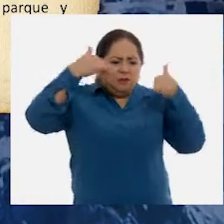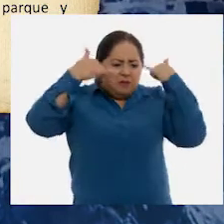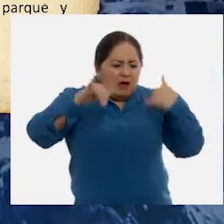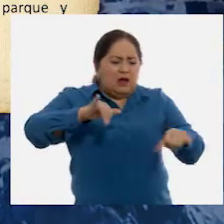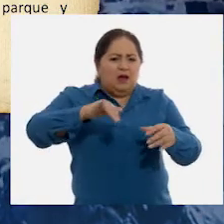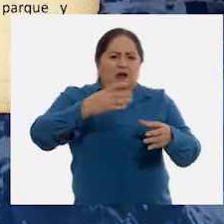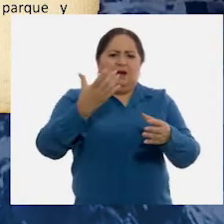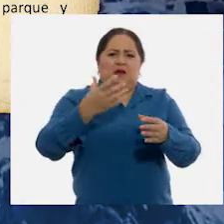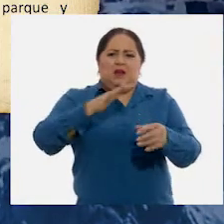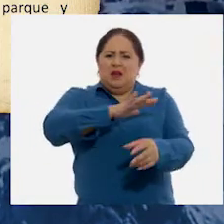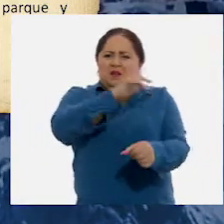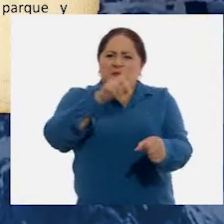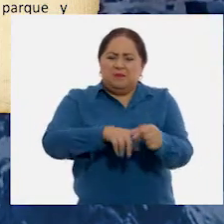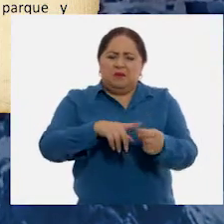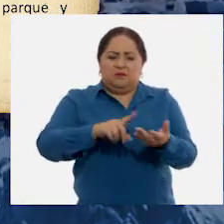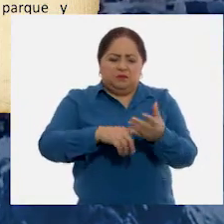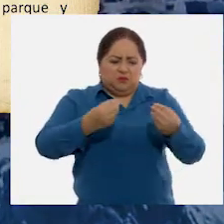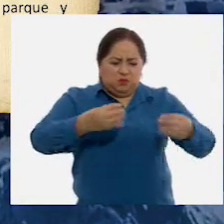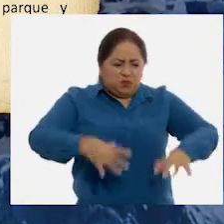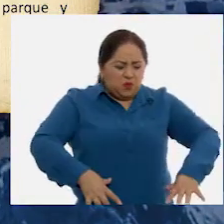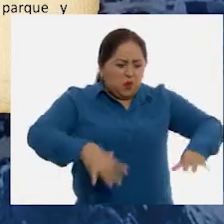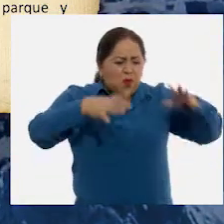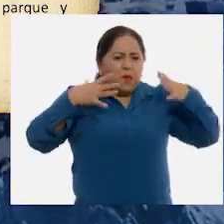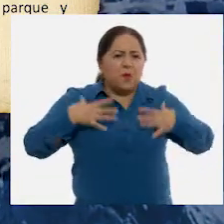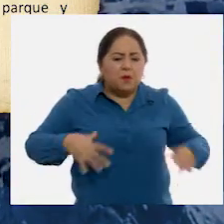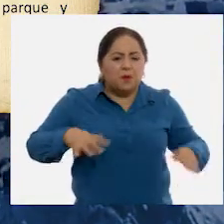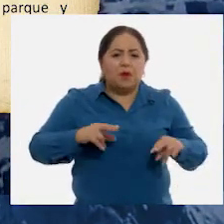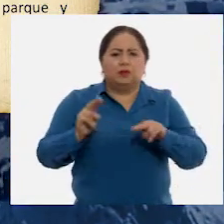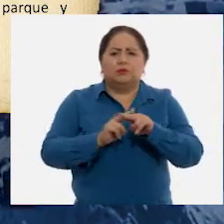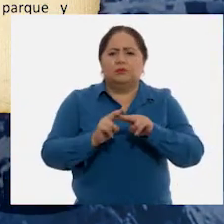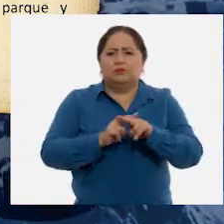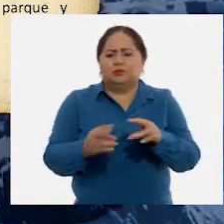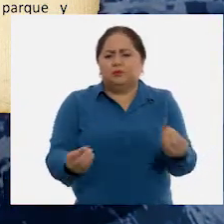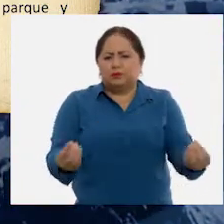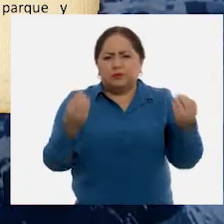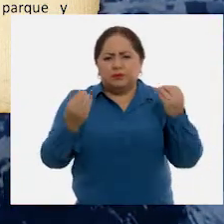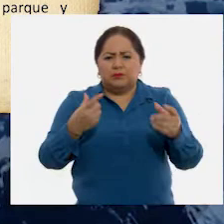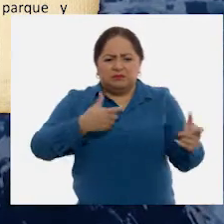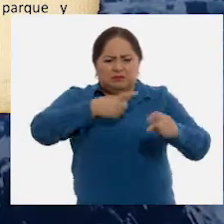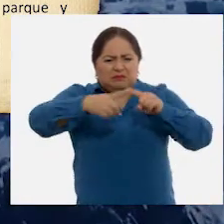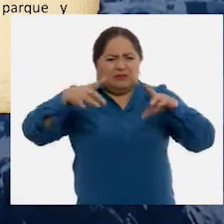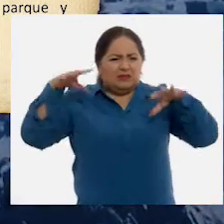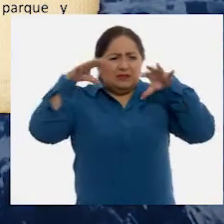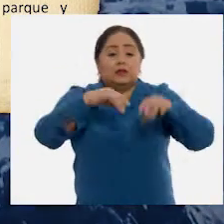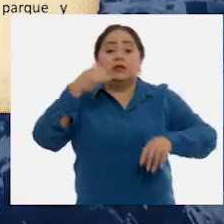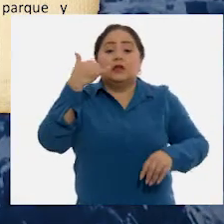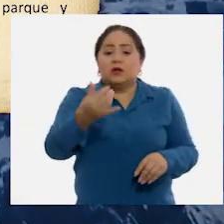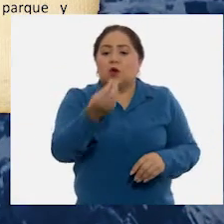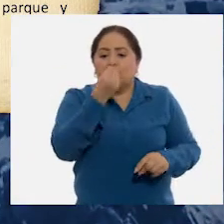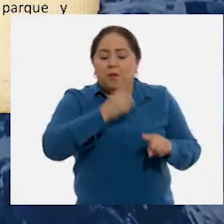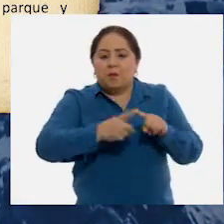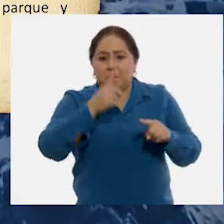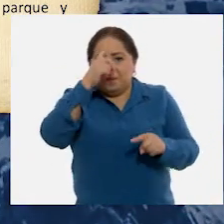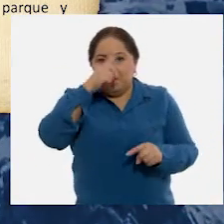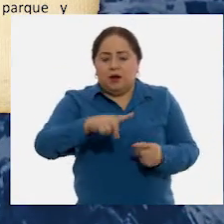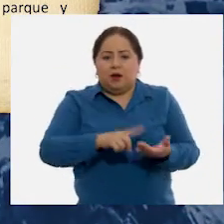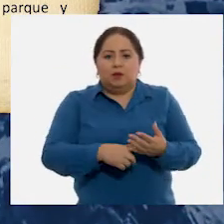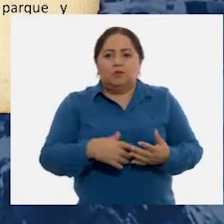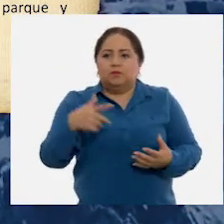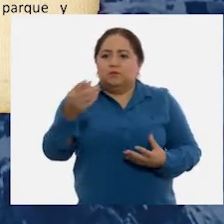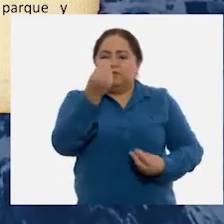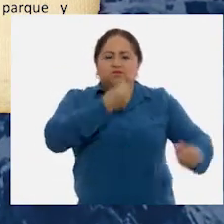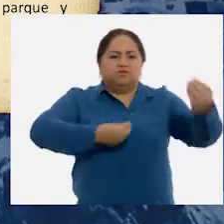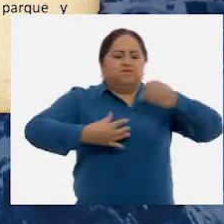vacas, furgones de ropa, trenes enteros de parque y armamento, y comestibles para que reviente el que